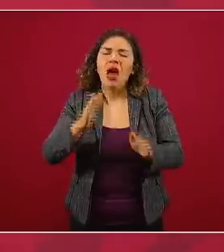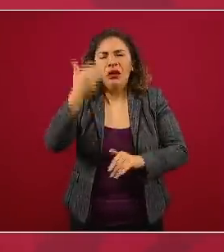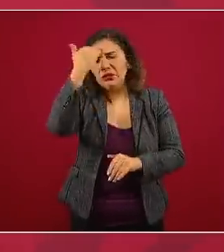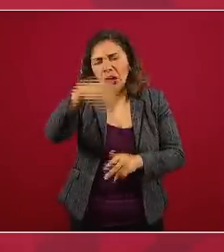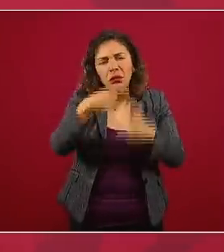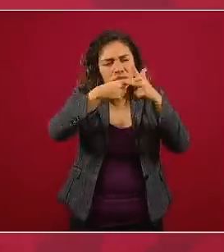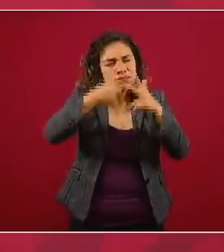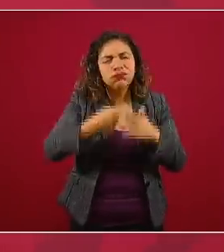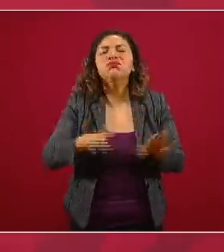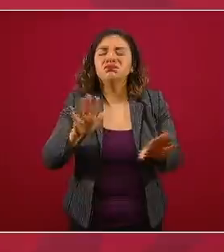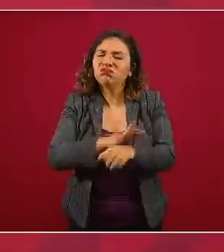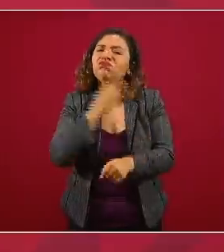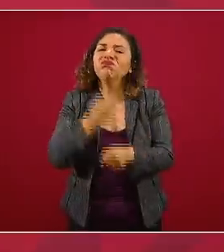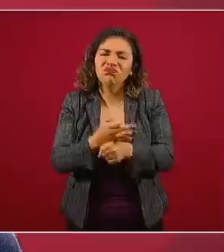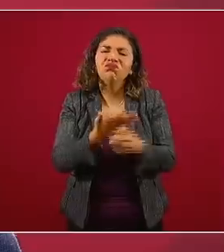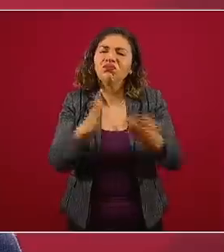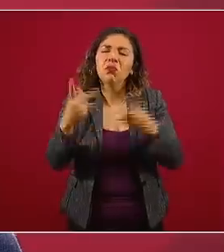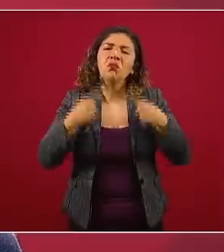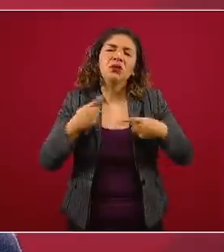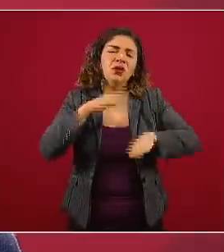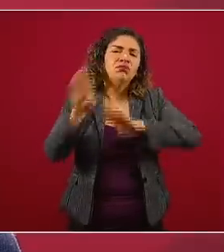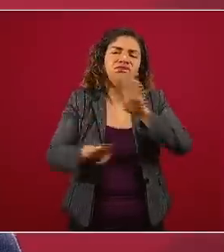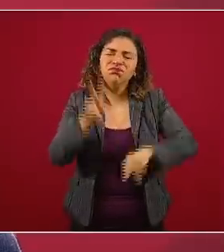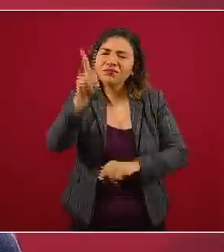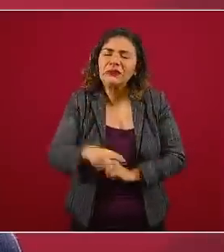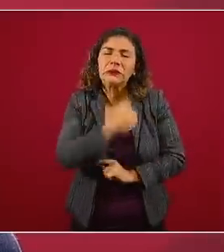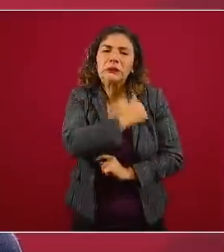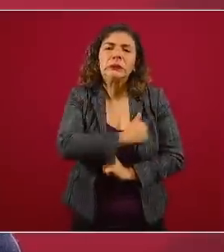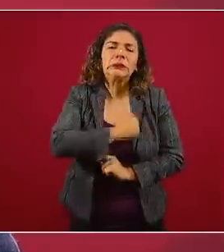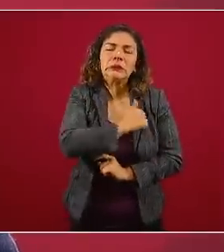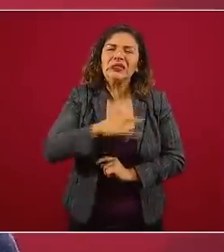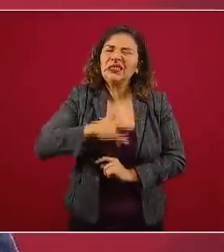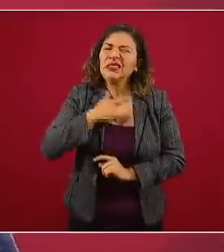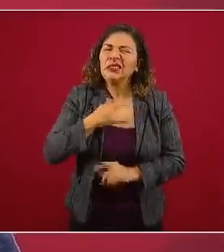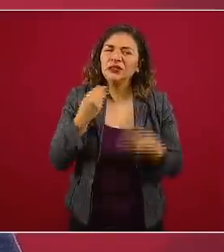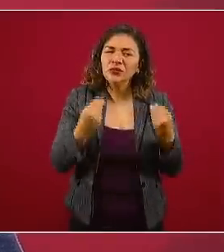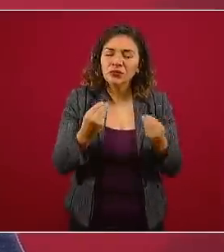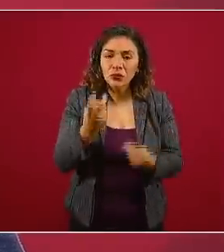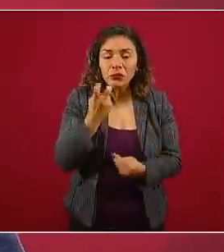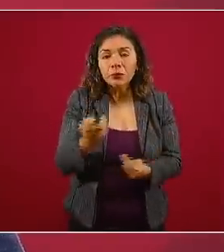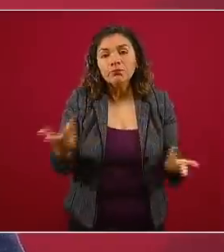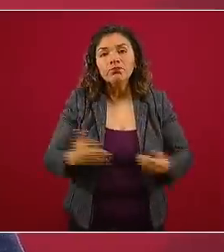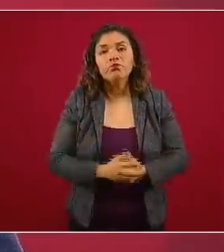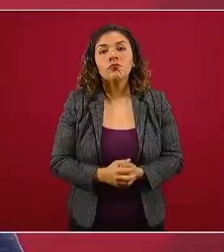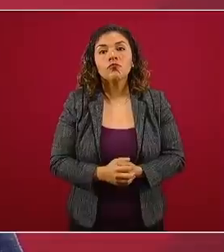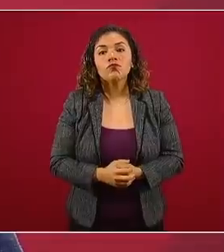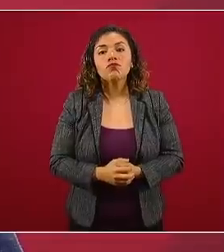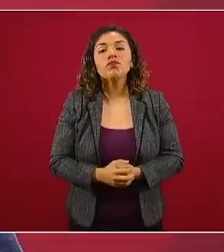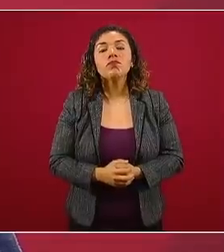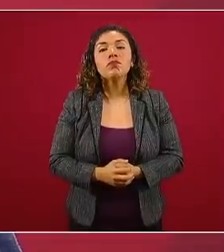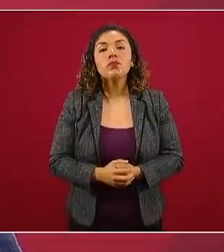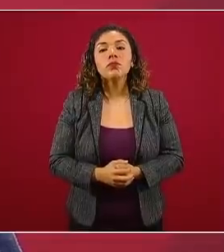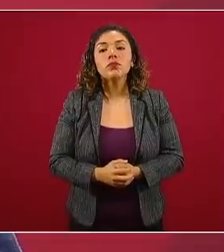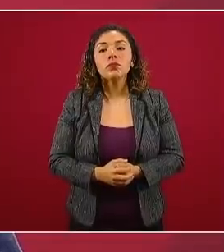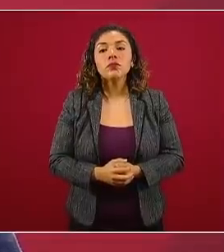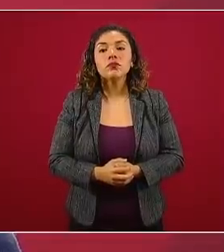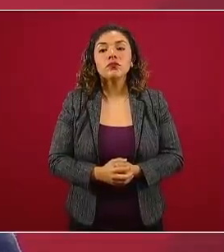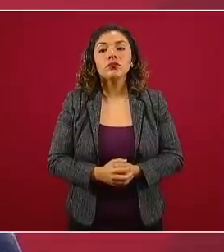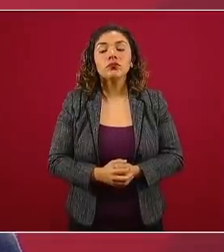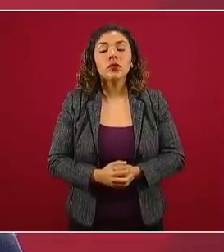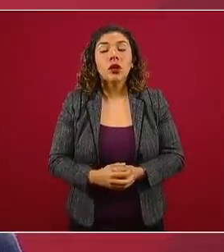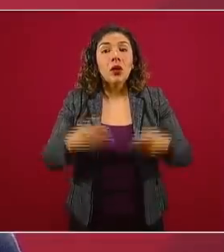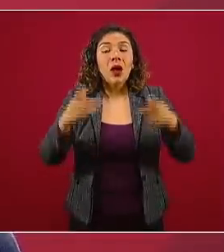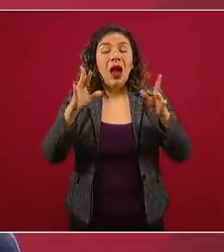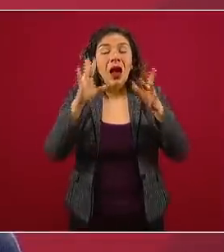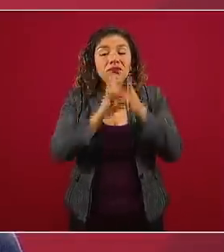fallecidos de 100 con todo el sentimiento que ello significa y hablar de los